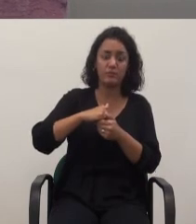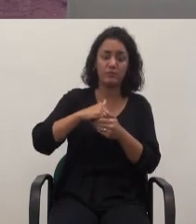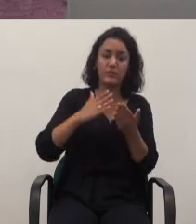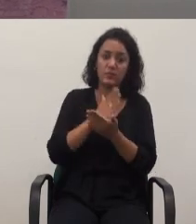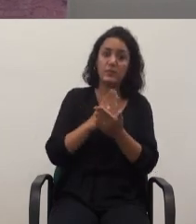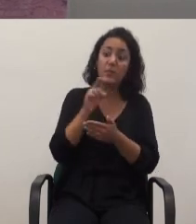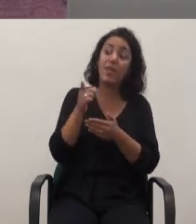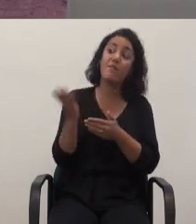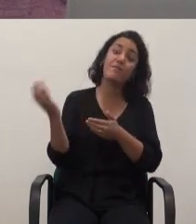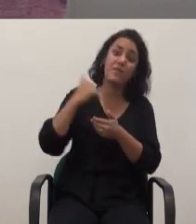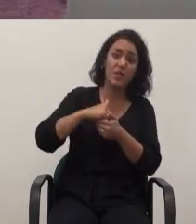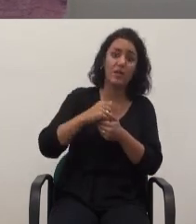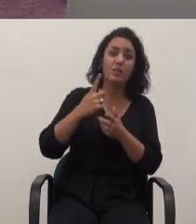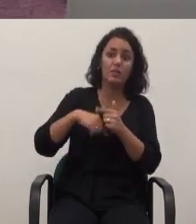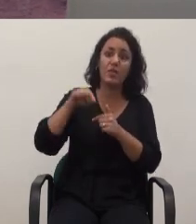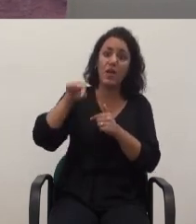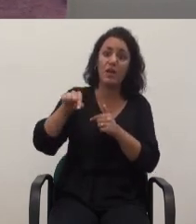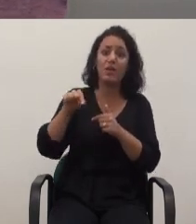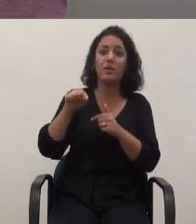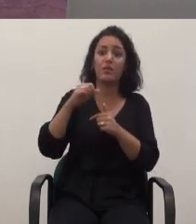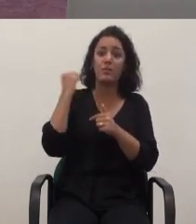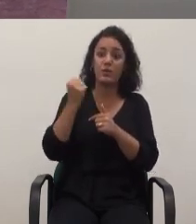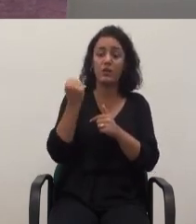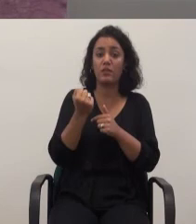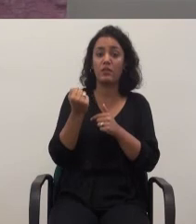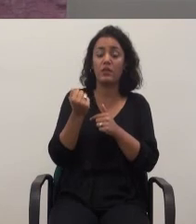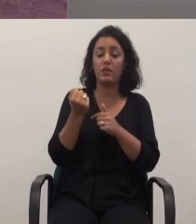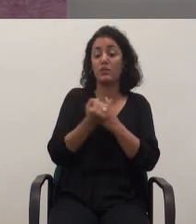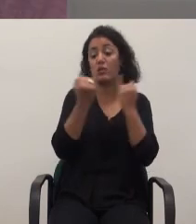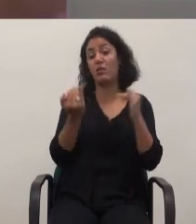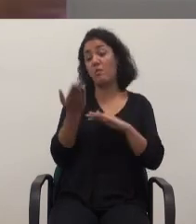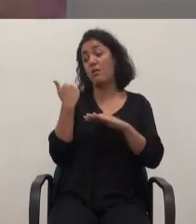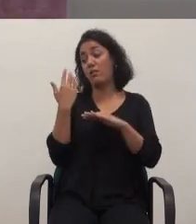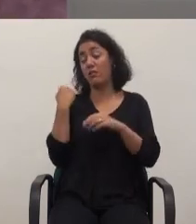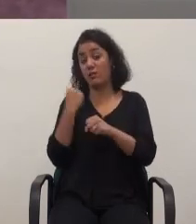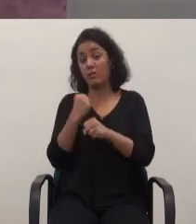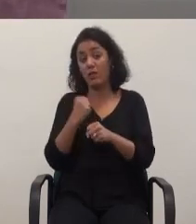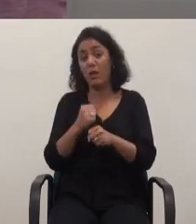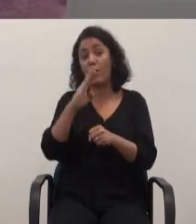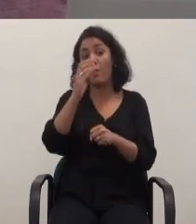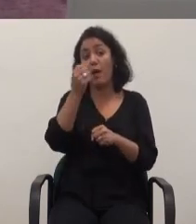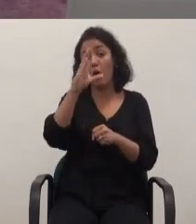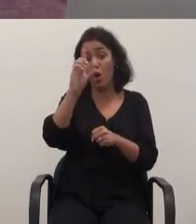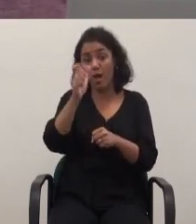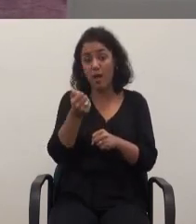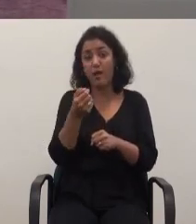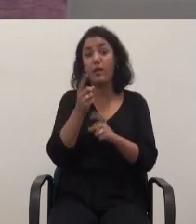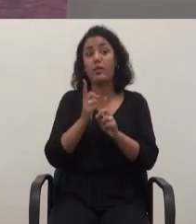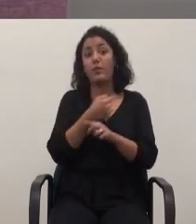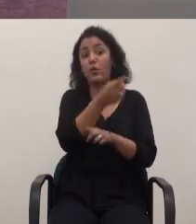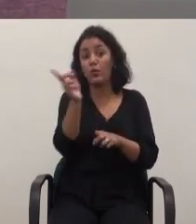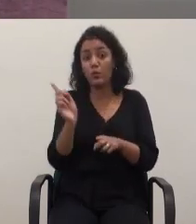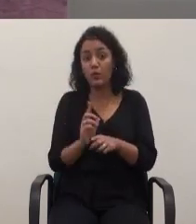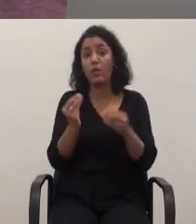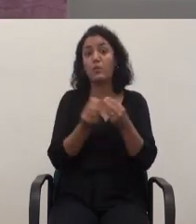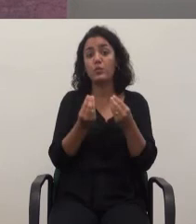ahí y que tuvo mucho que ver en estos días en los que hemos estado trabajando con Paola, pero también con muchos de ustedes, que tiene que ver con las continuidades